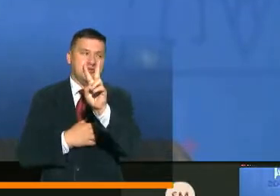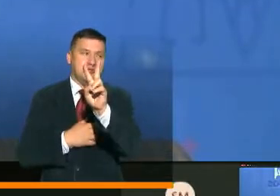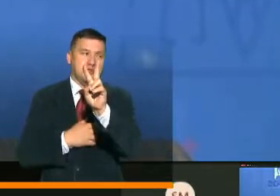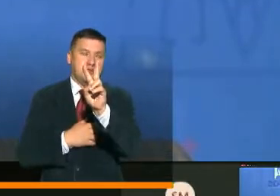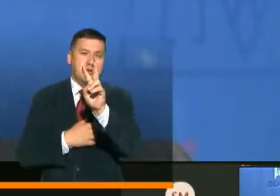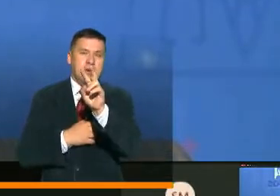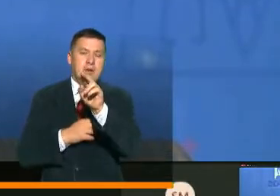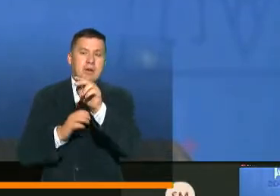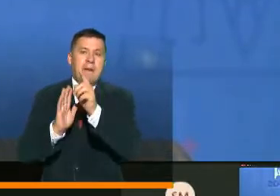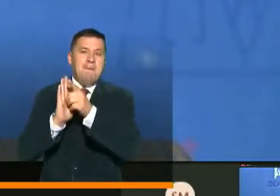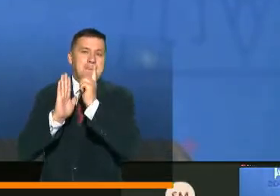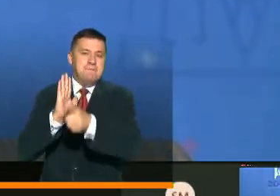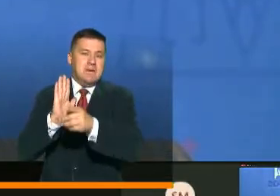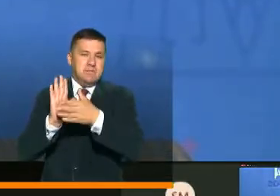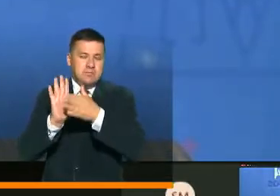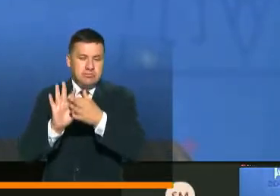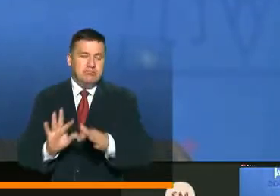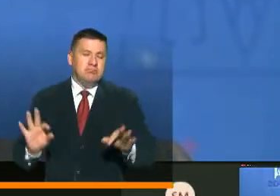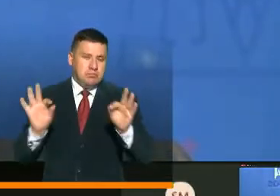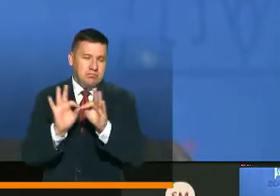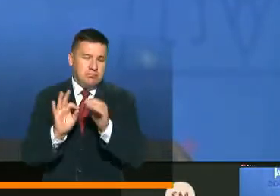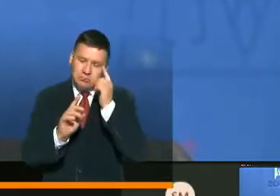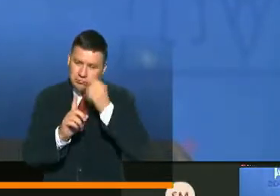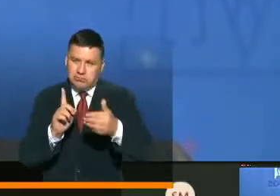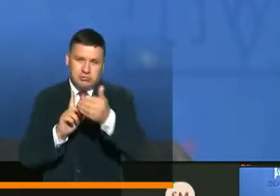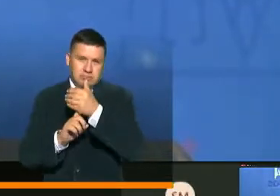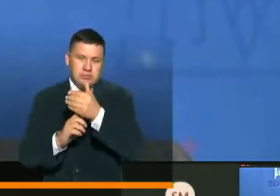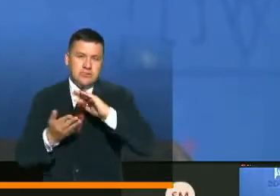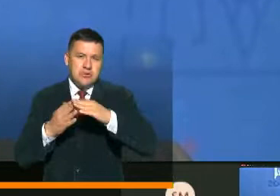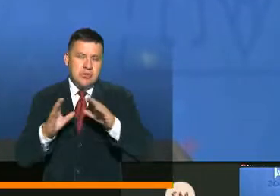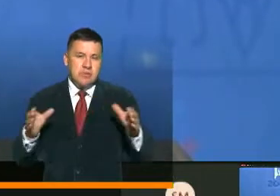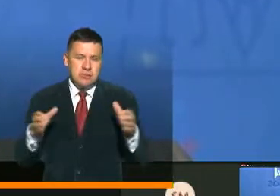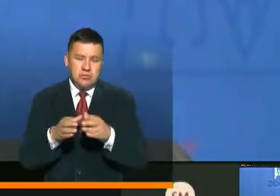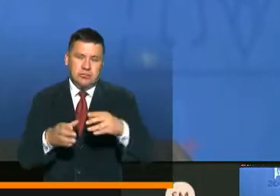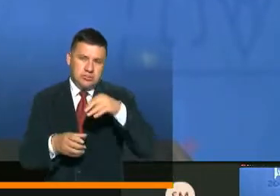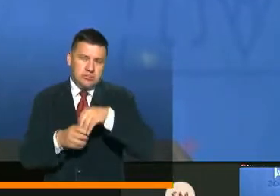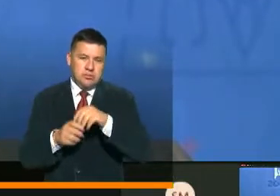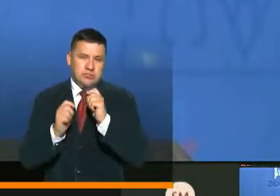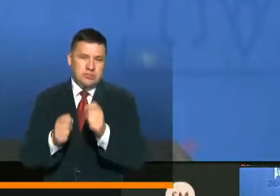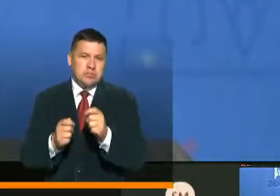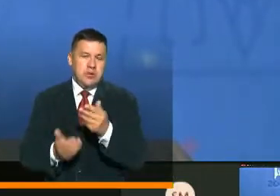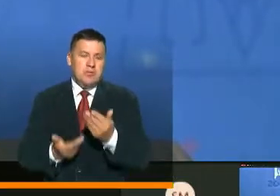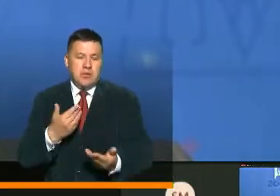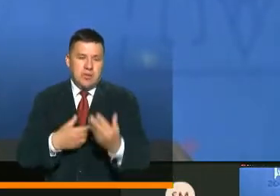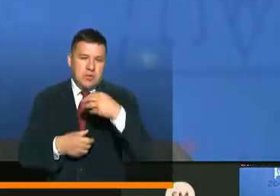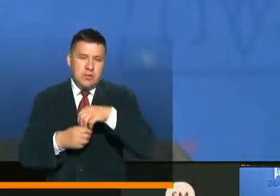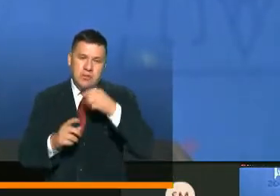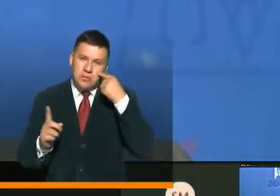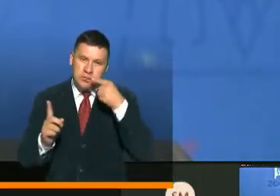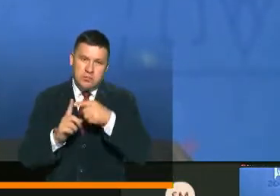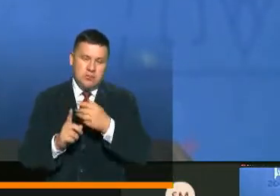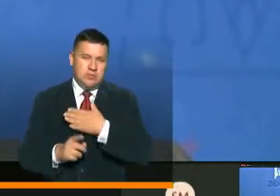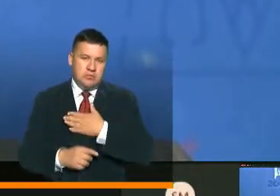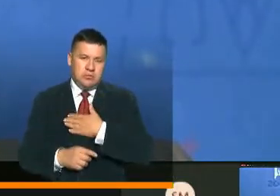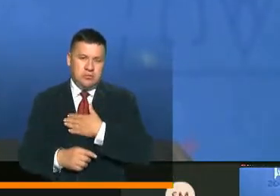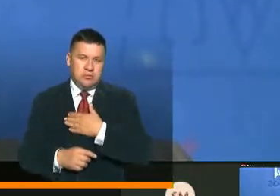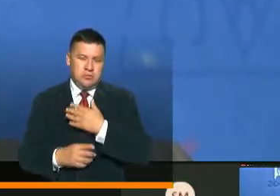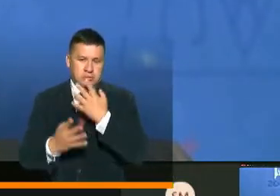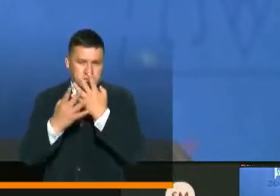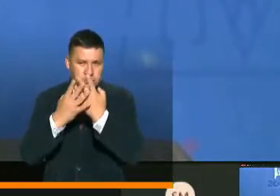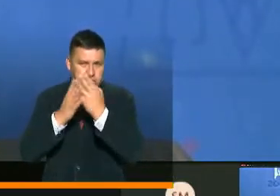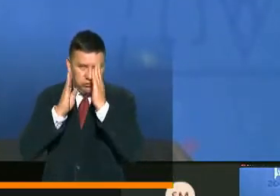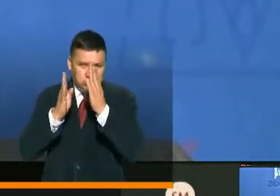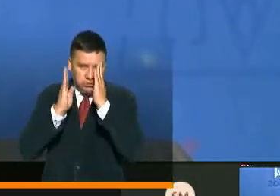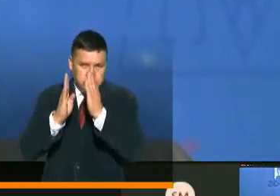Dos actos administrativos muy importantes para proteger a nuestra población y darle una posibilidad a nuestros presos de